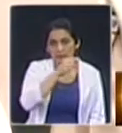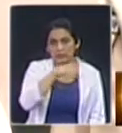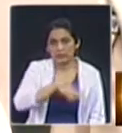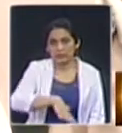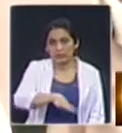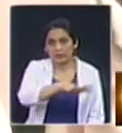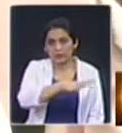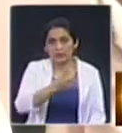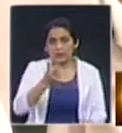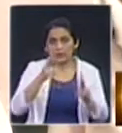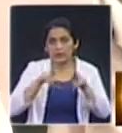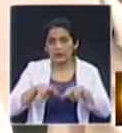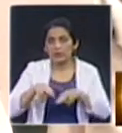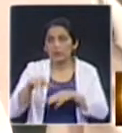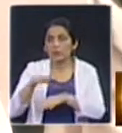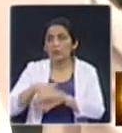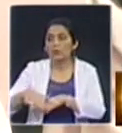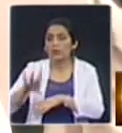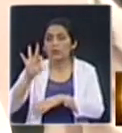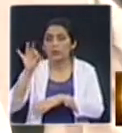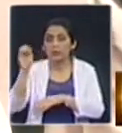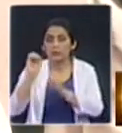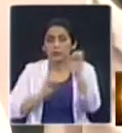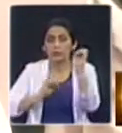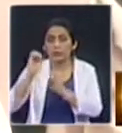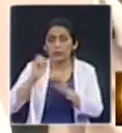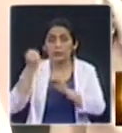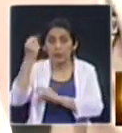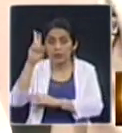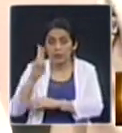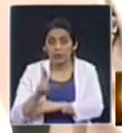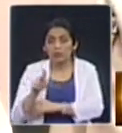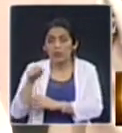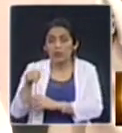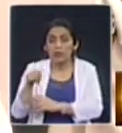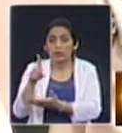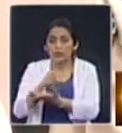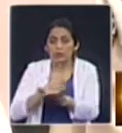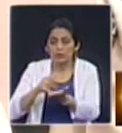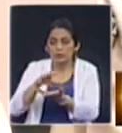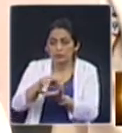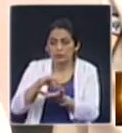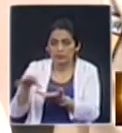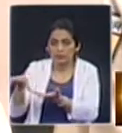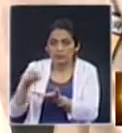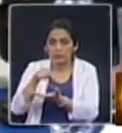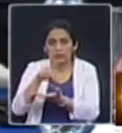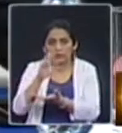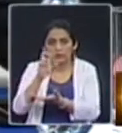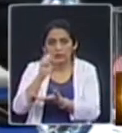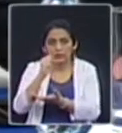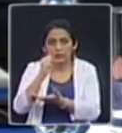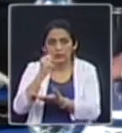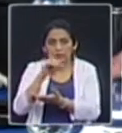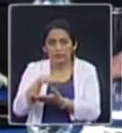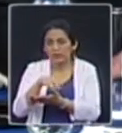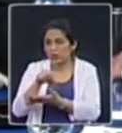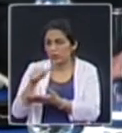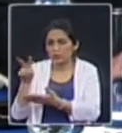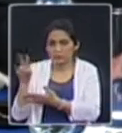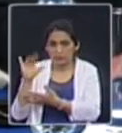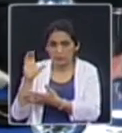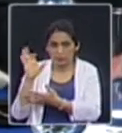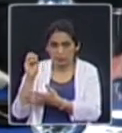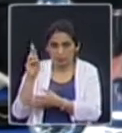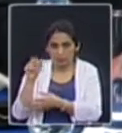dos circuitos del distrito 9 de octubre que están al sur de la ciudad, que son el Cristo del Consuelo y Victoria. Las autoridades apuntan que